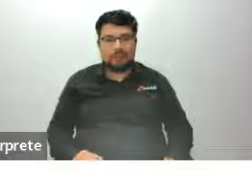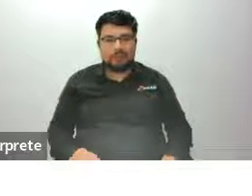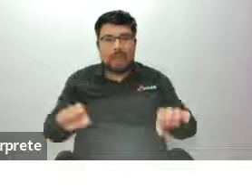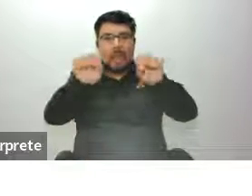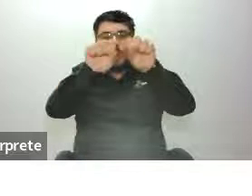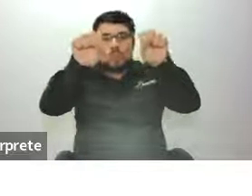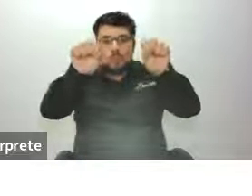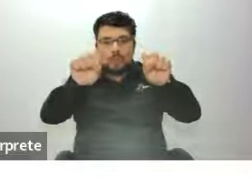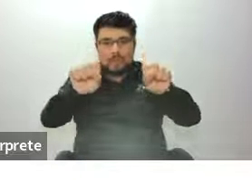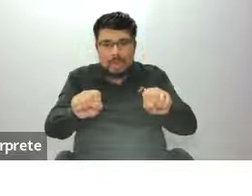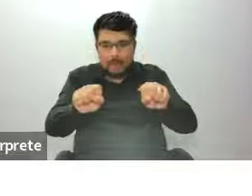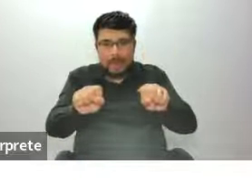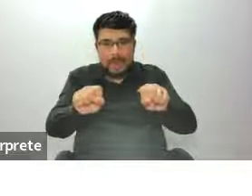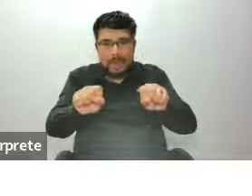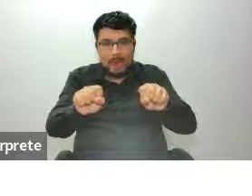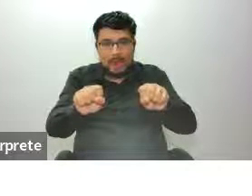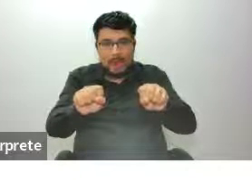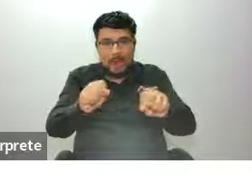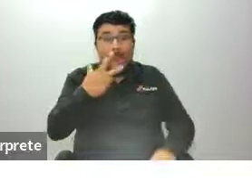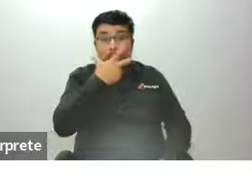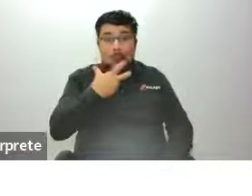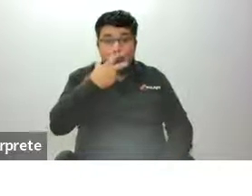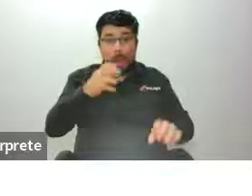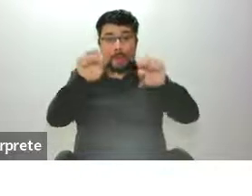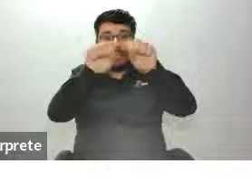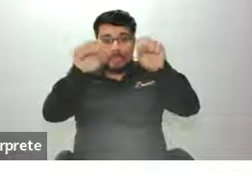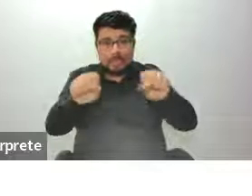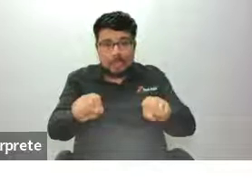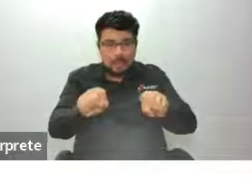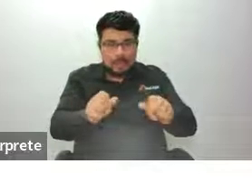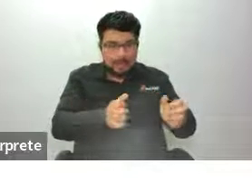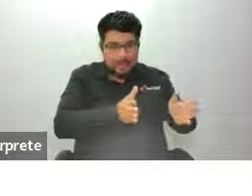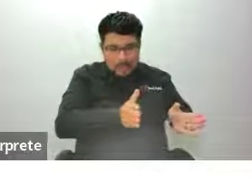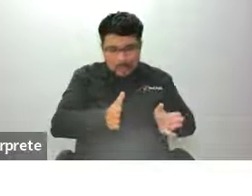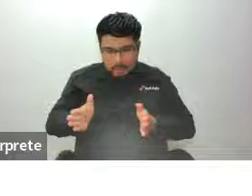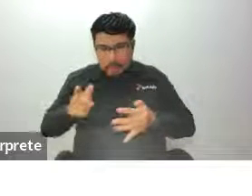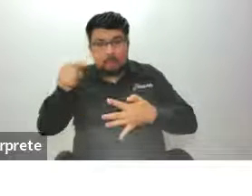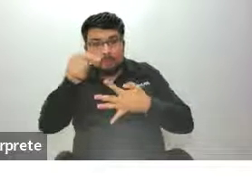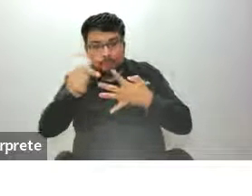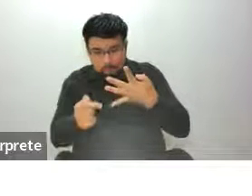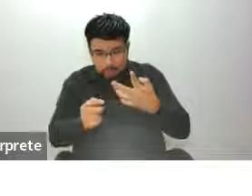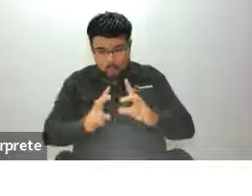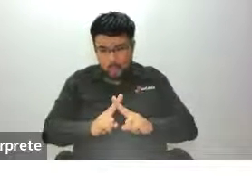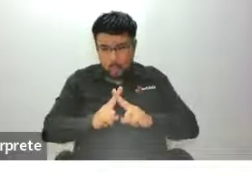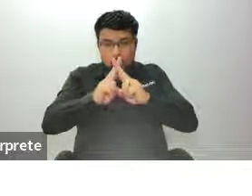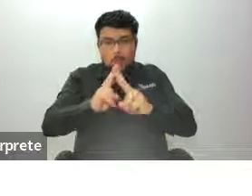cual está construido con diferentes recursos, estables,